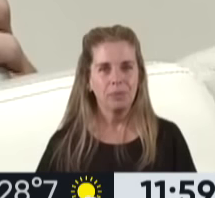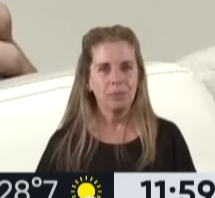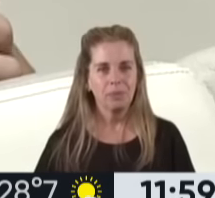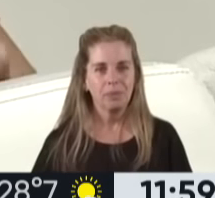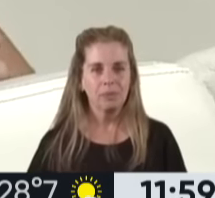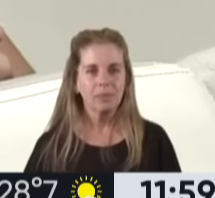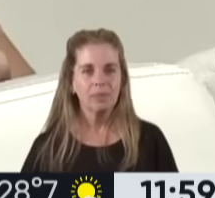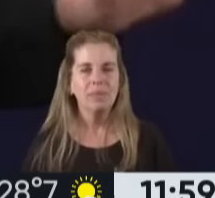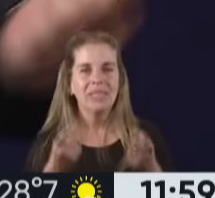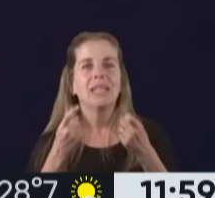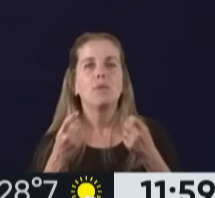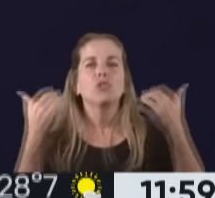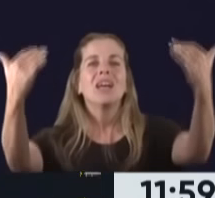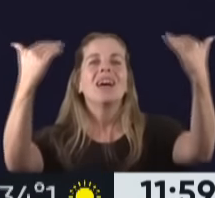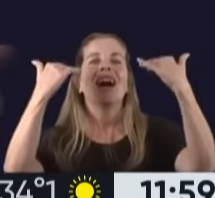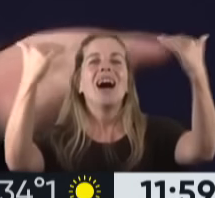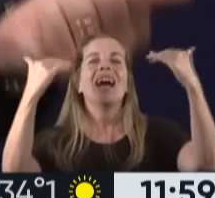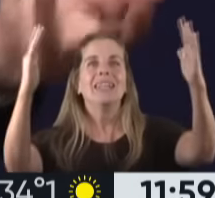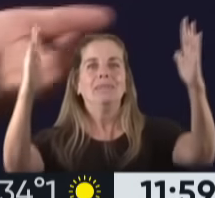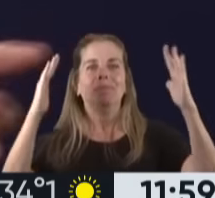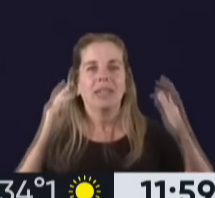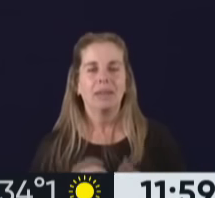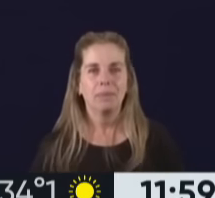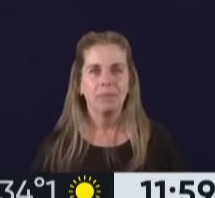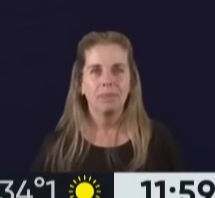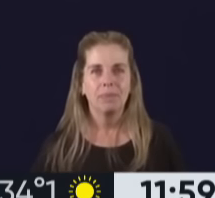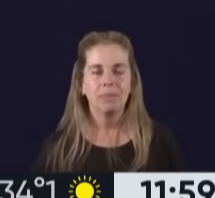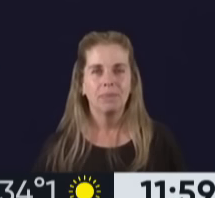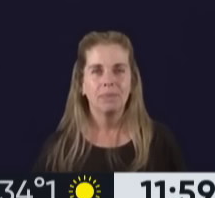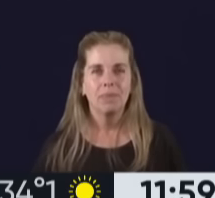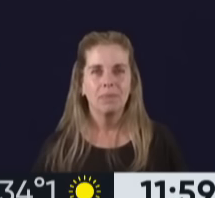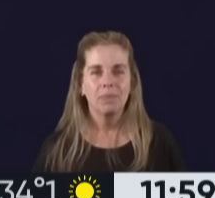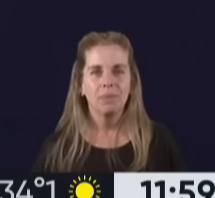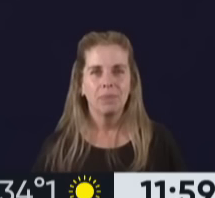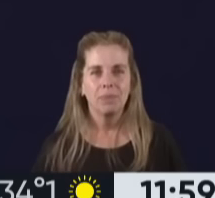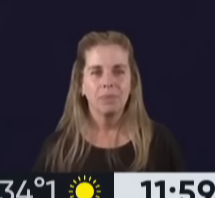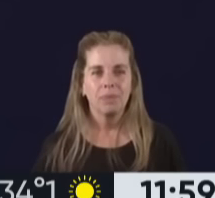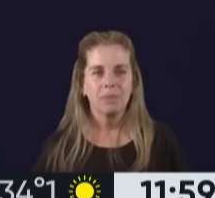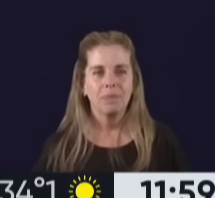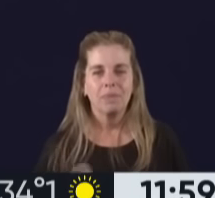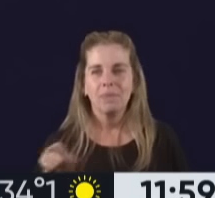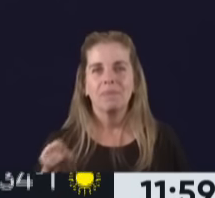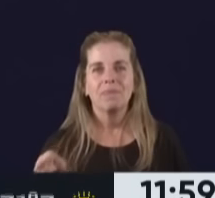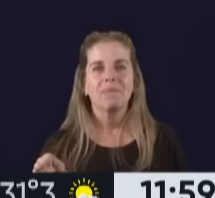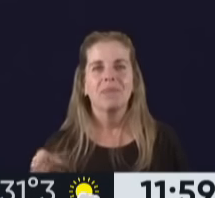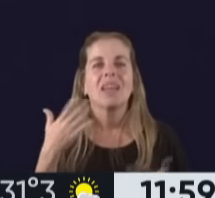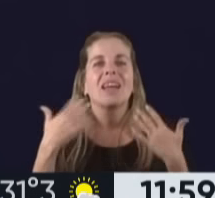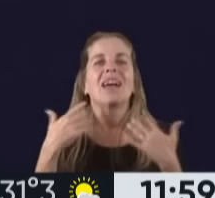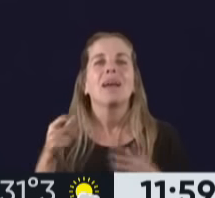Hay que poner un aire que dé para acá y cortamos el de allá. Mira, se está muriendo. Fer Carbonell está